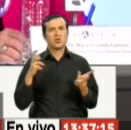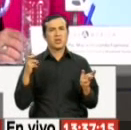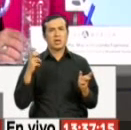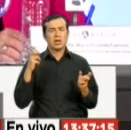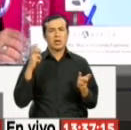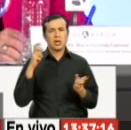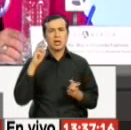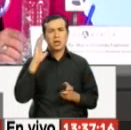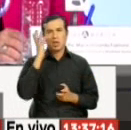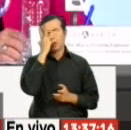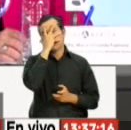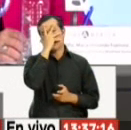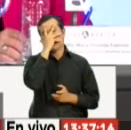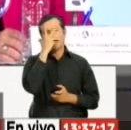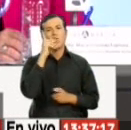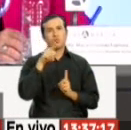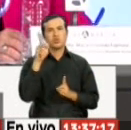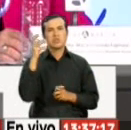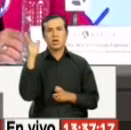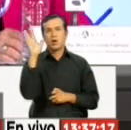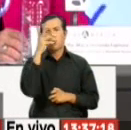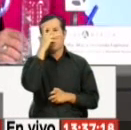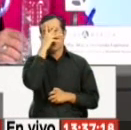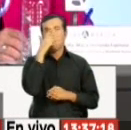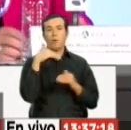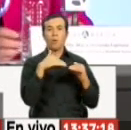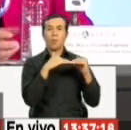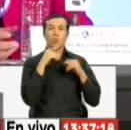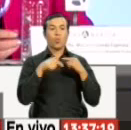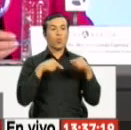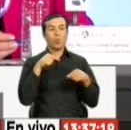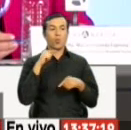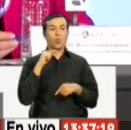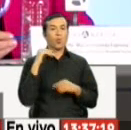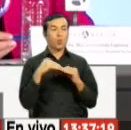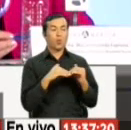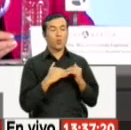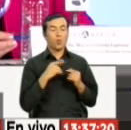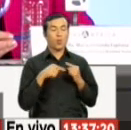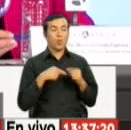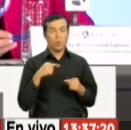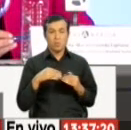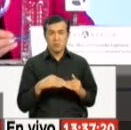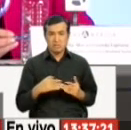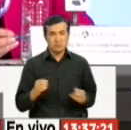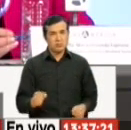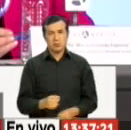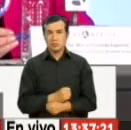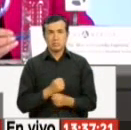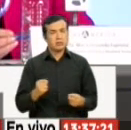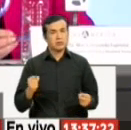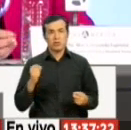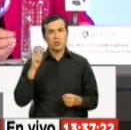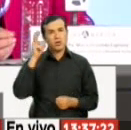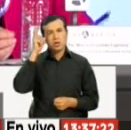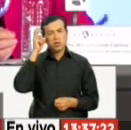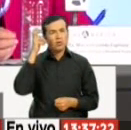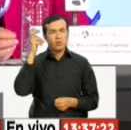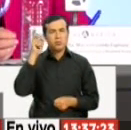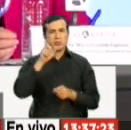disfrazar de democracia las dictaduras no creo que nadie tenga derecho